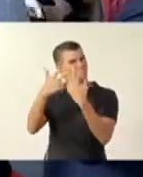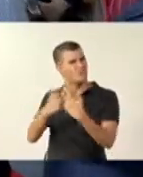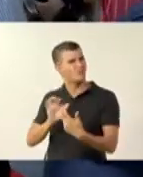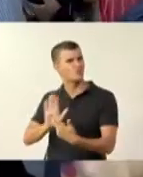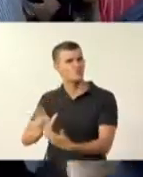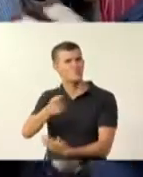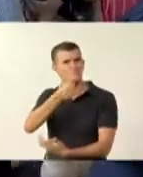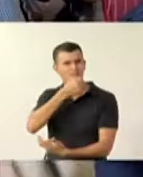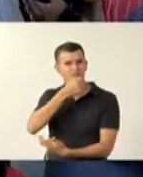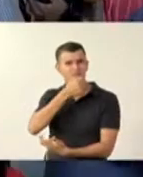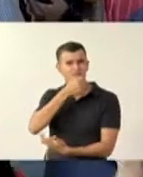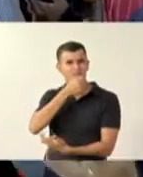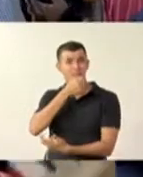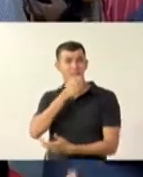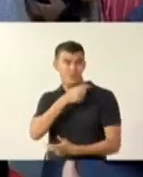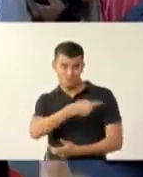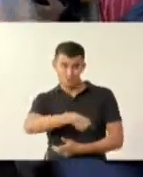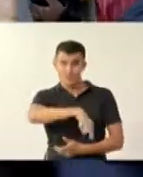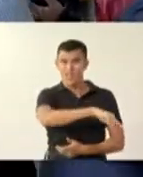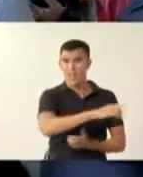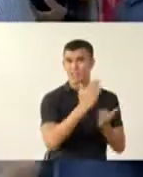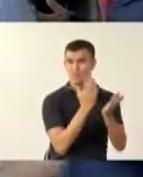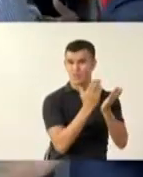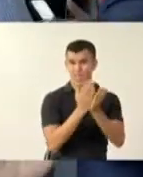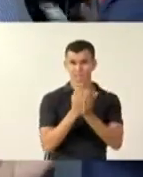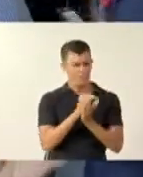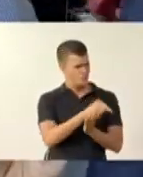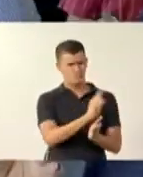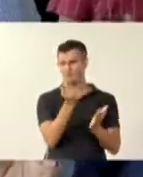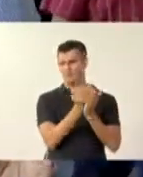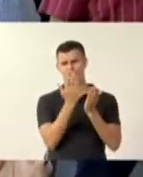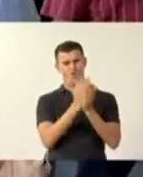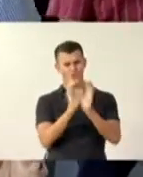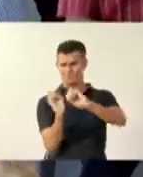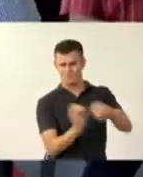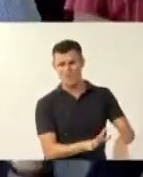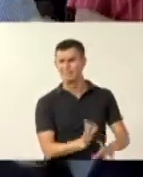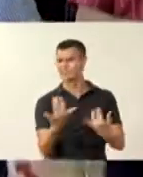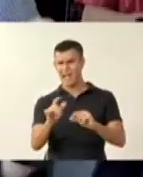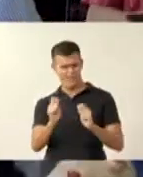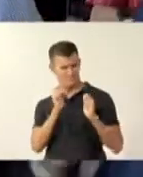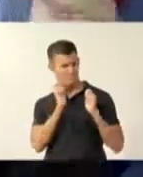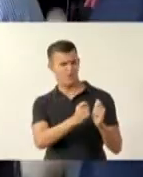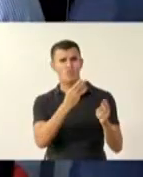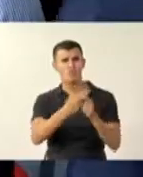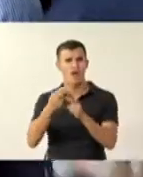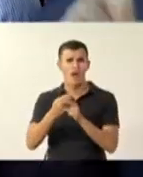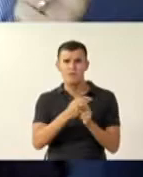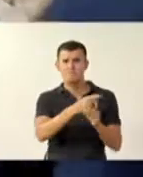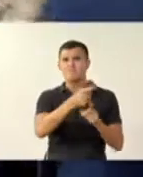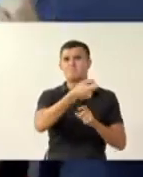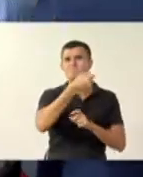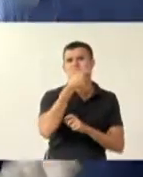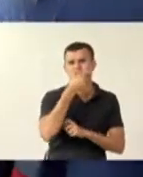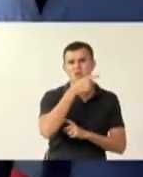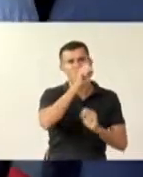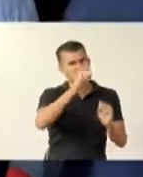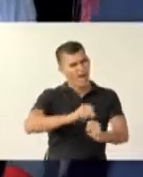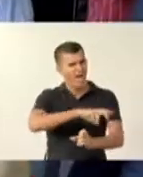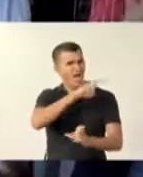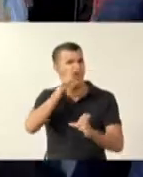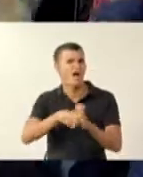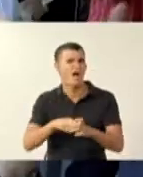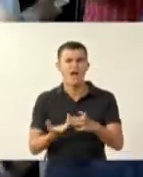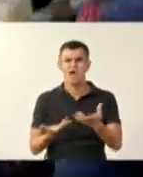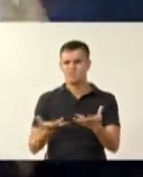periodística en donde nuestros periodistas, porque aquí ya ni siquiera les decimos estudiantes, van a poder estar, van a poder permanecer